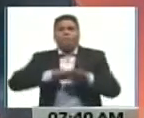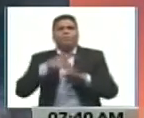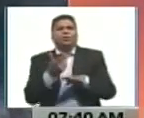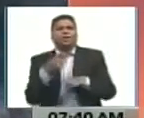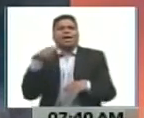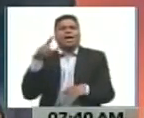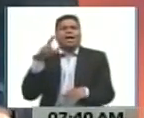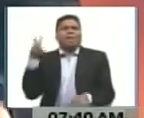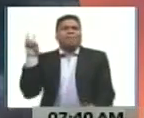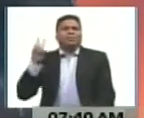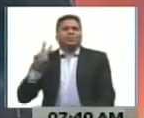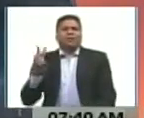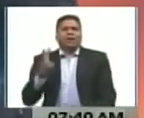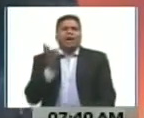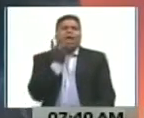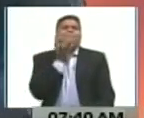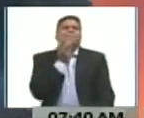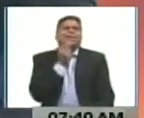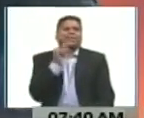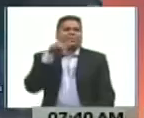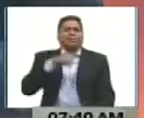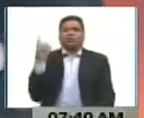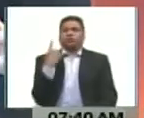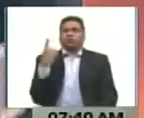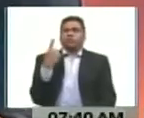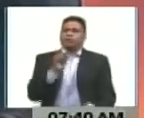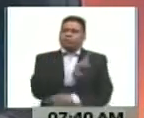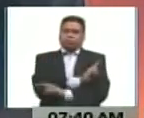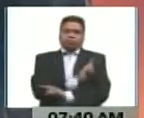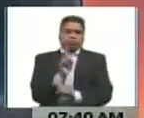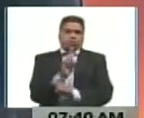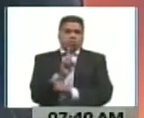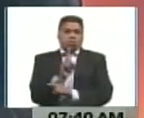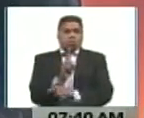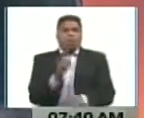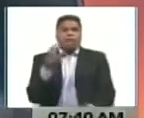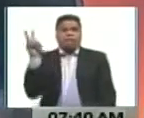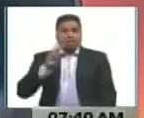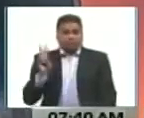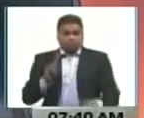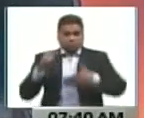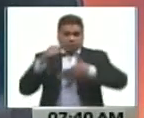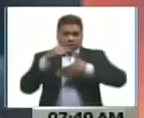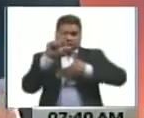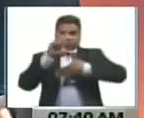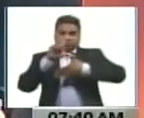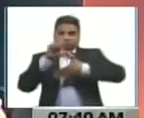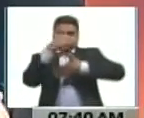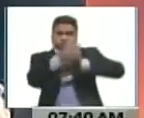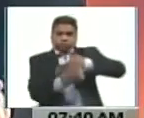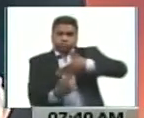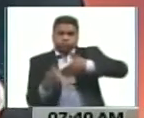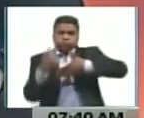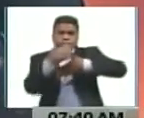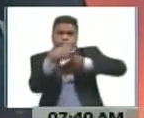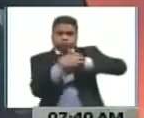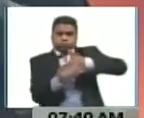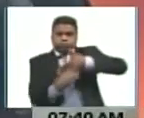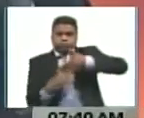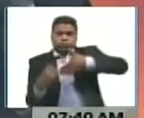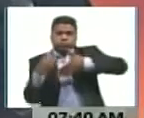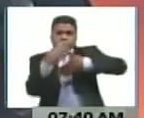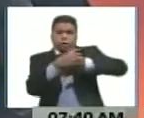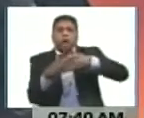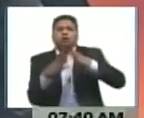la realidad y del mundo. Venezuela reviste una importancia internacional, planetaria, para todos los pueblos que